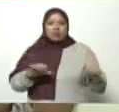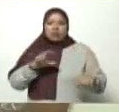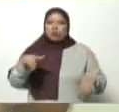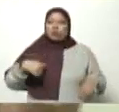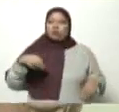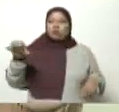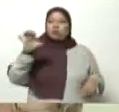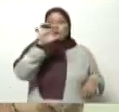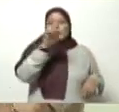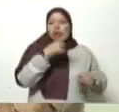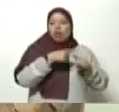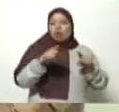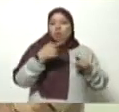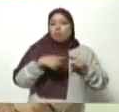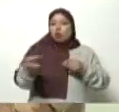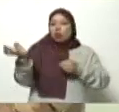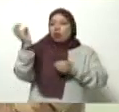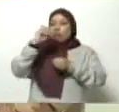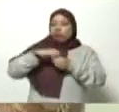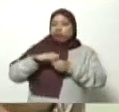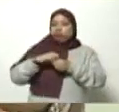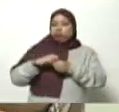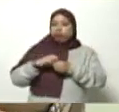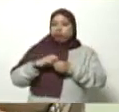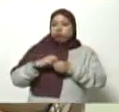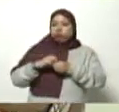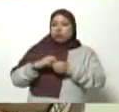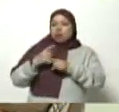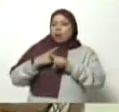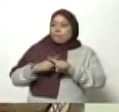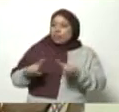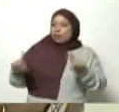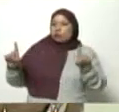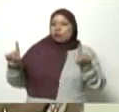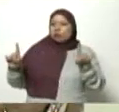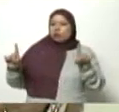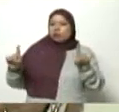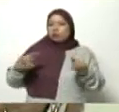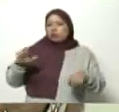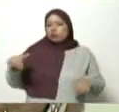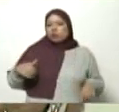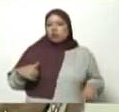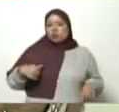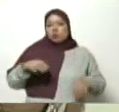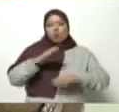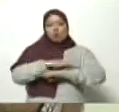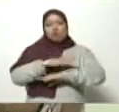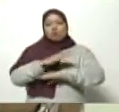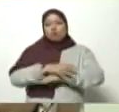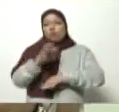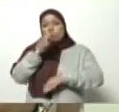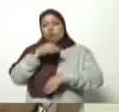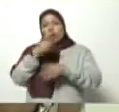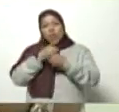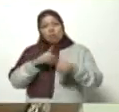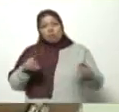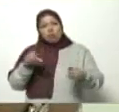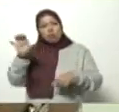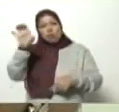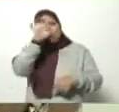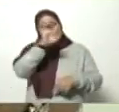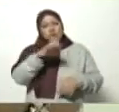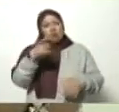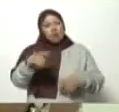países, perfecto. Lo que pasa es que ellos no tienen moral, no tienen democracia en su país, ahí gobiernan